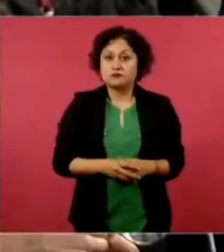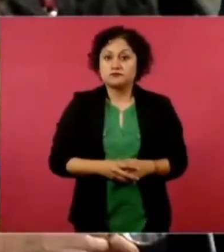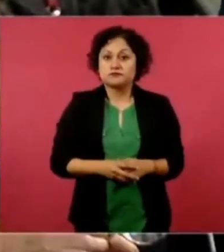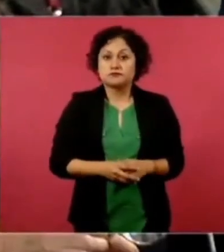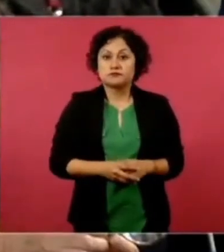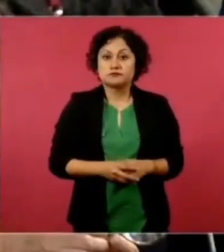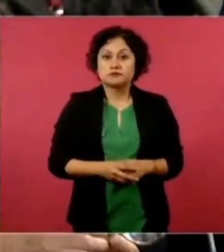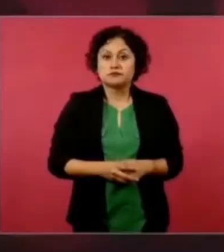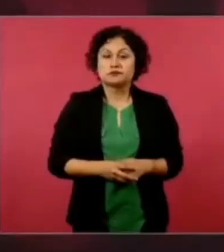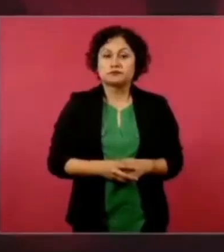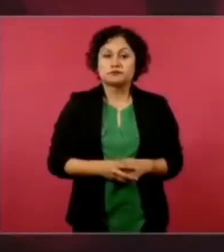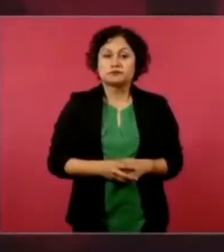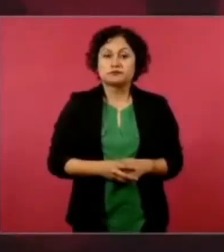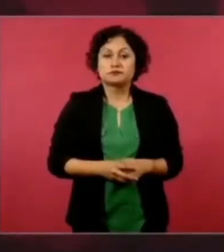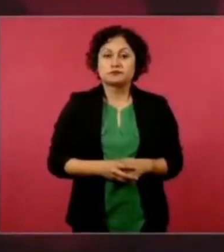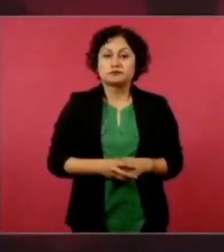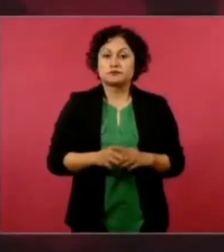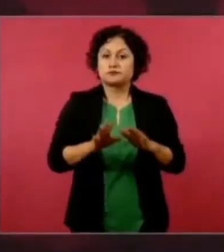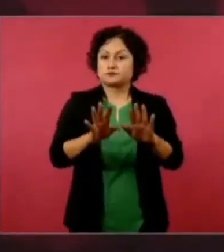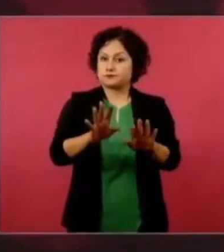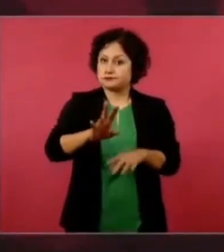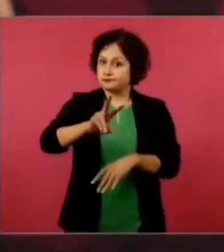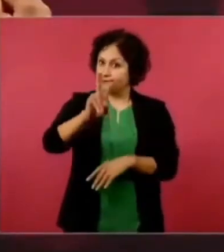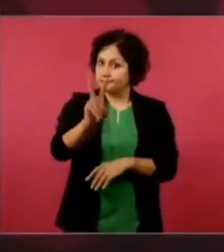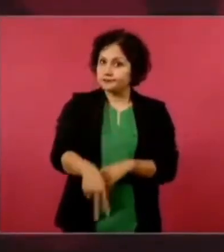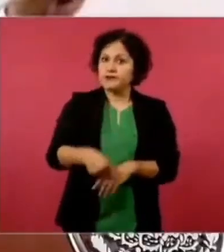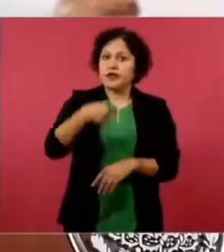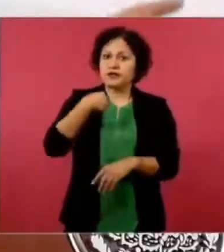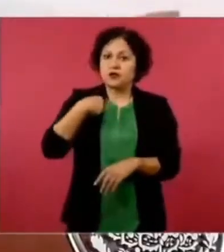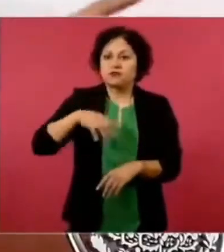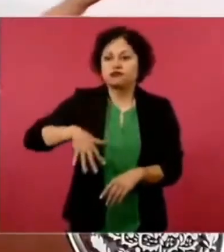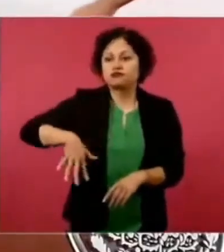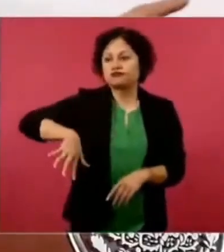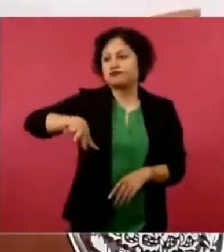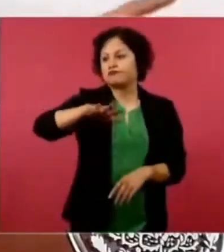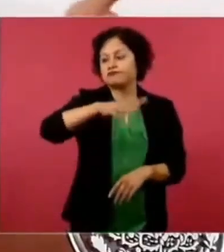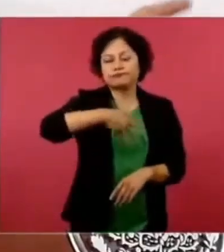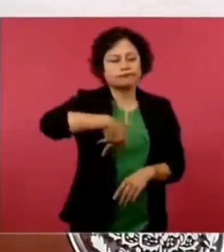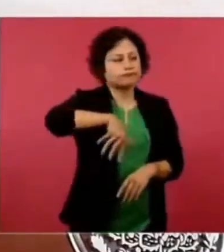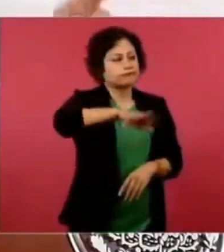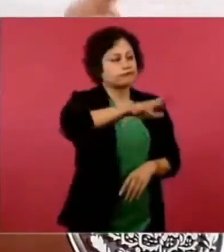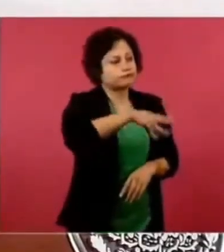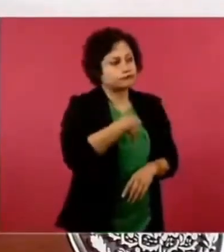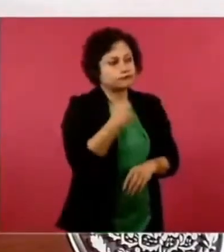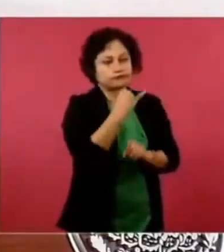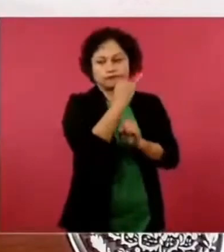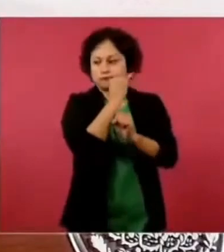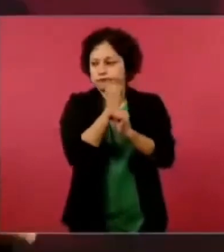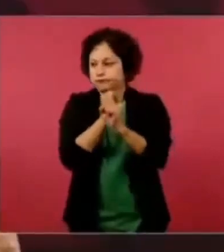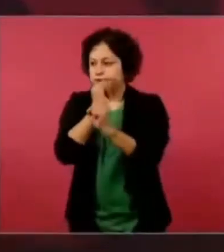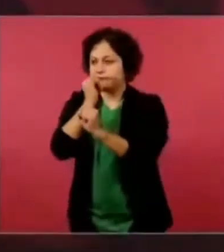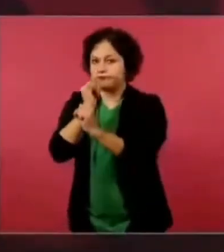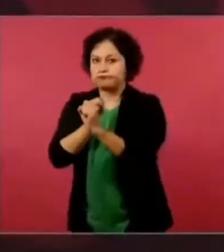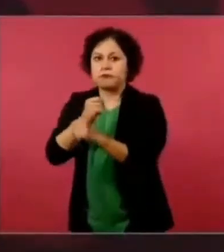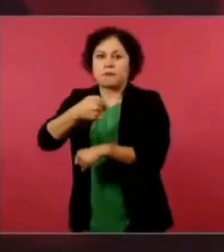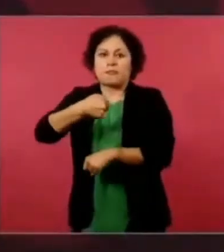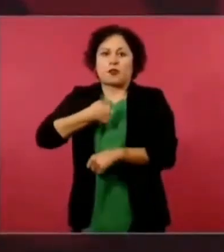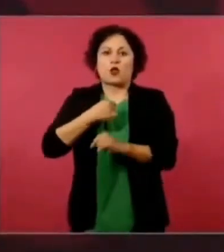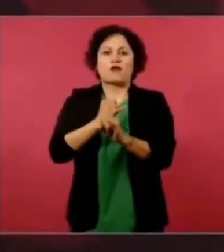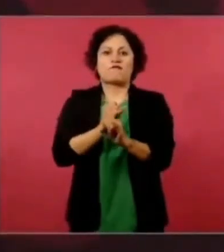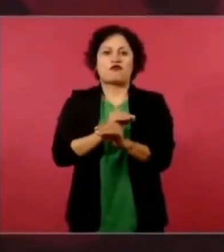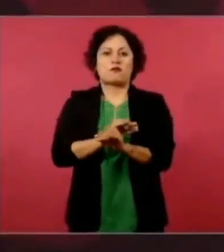Y le he buscado por todo y tengo toda la información. Soy el presidente de México.